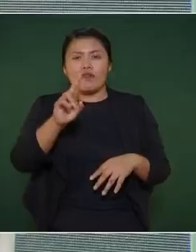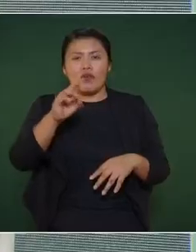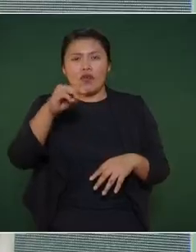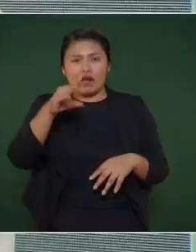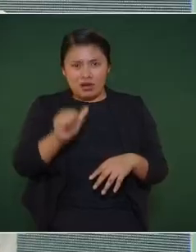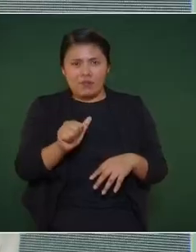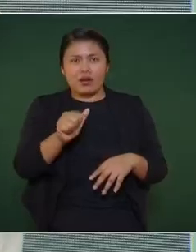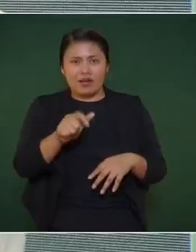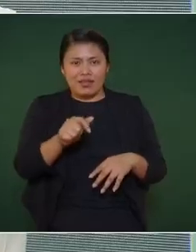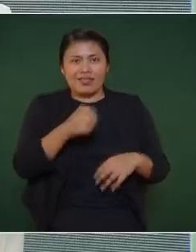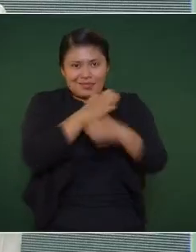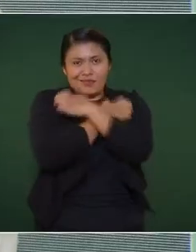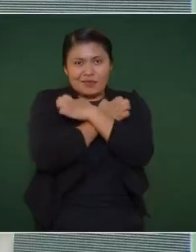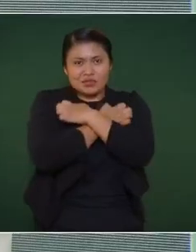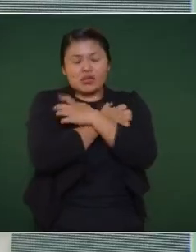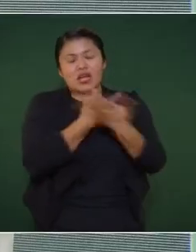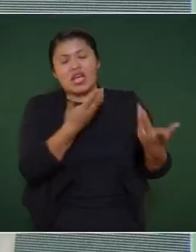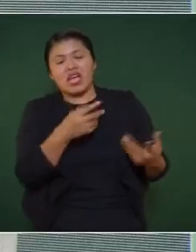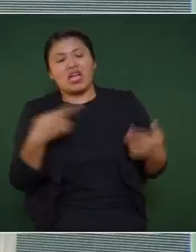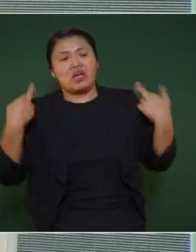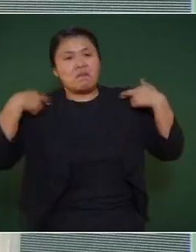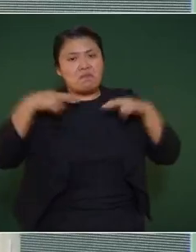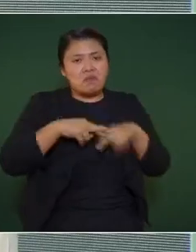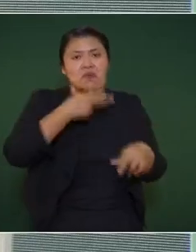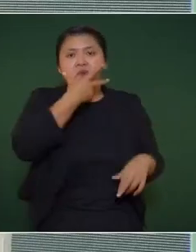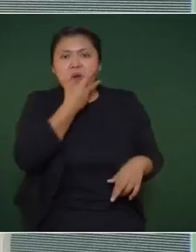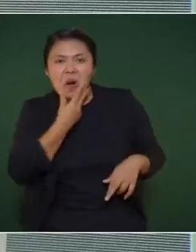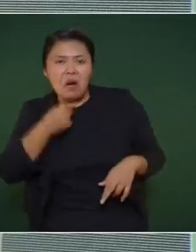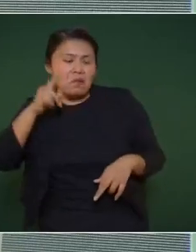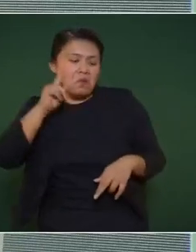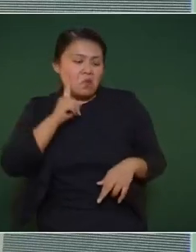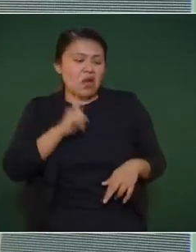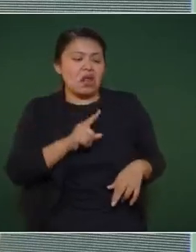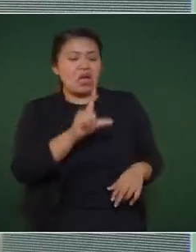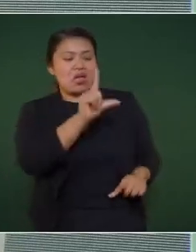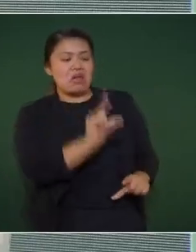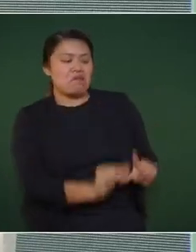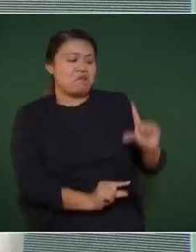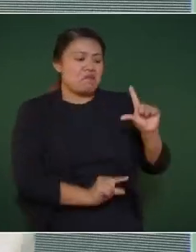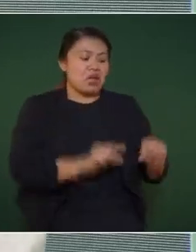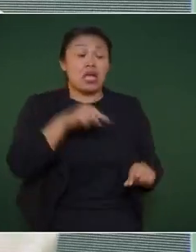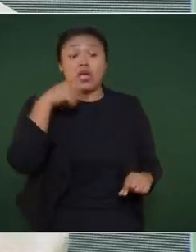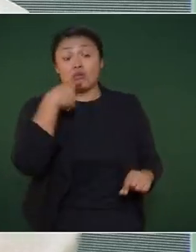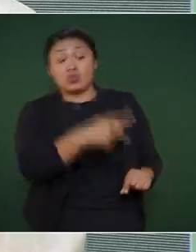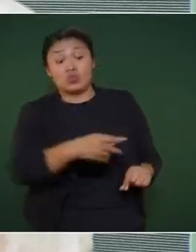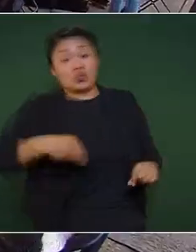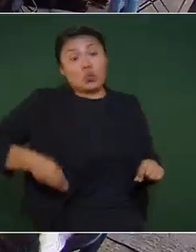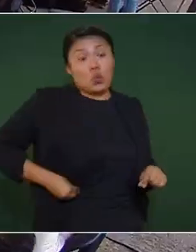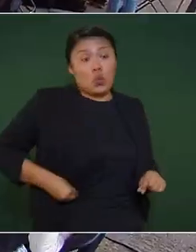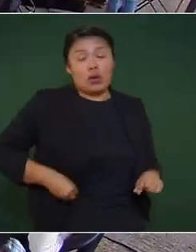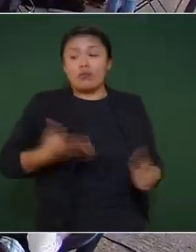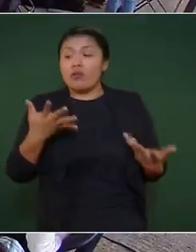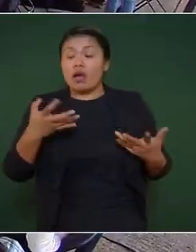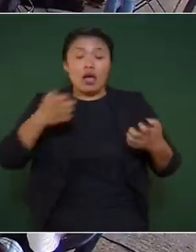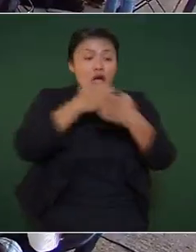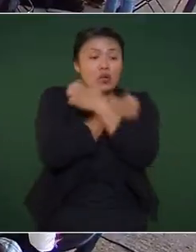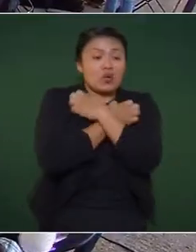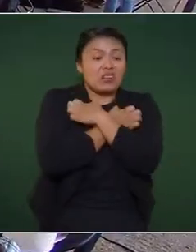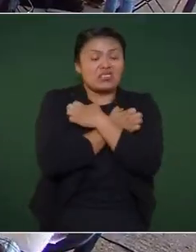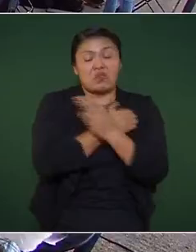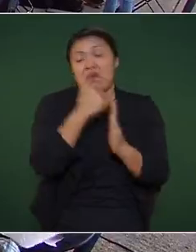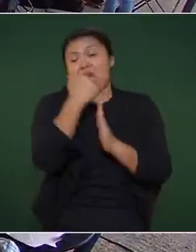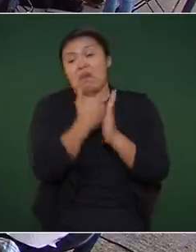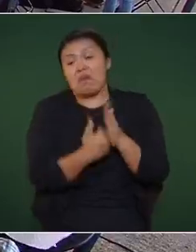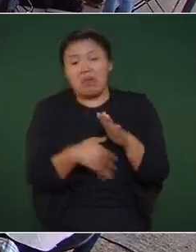a maestras, a maestros, los culparon de ser los responsables del bajo nivel educativo de manera muy